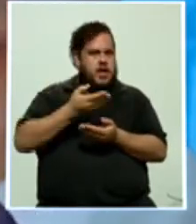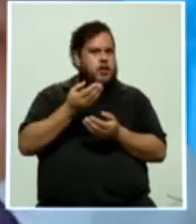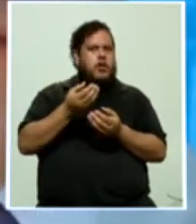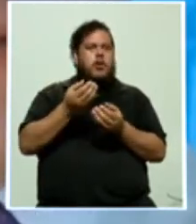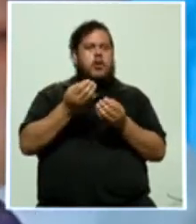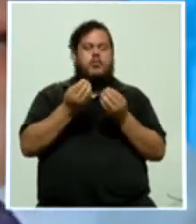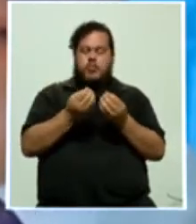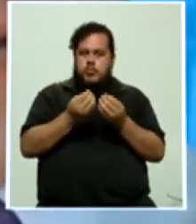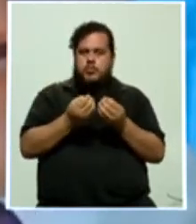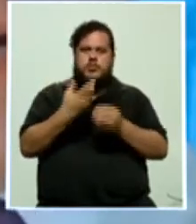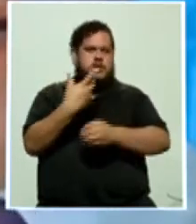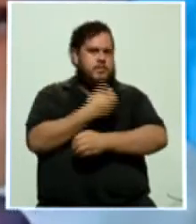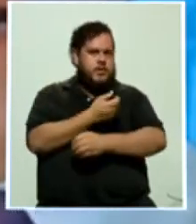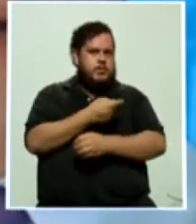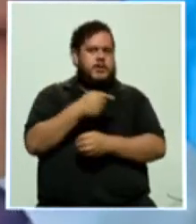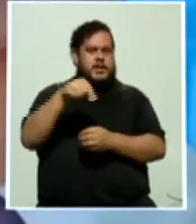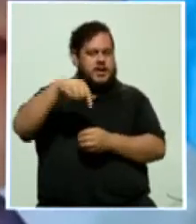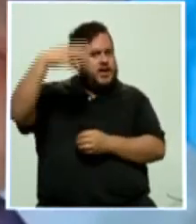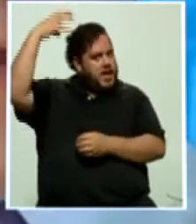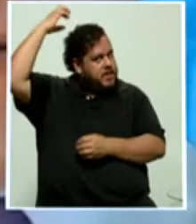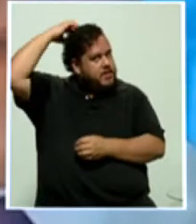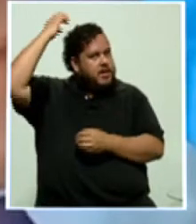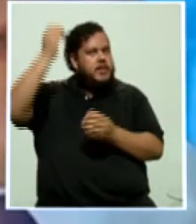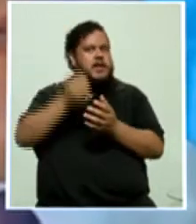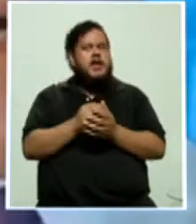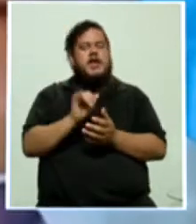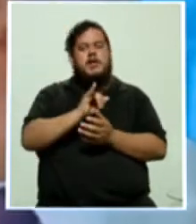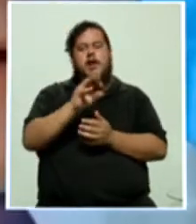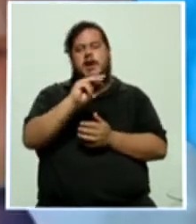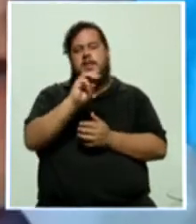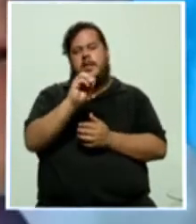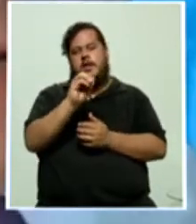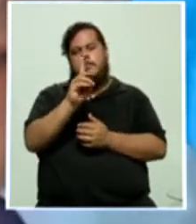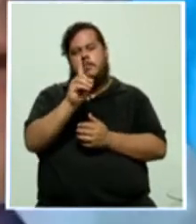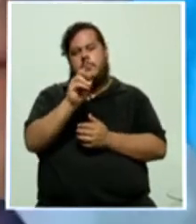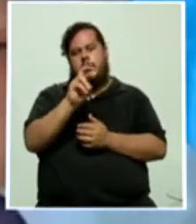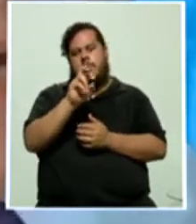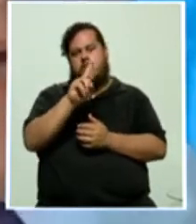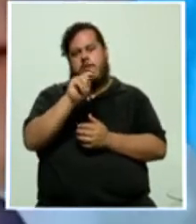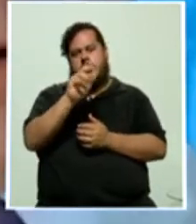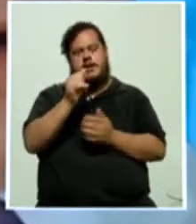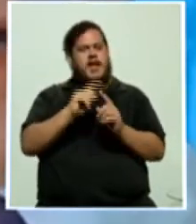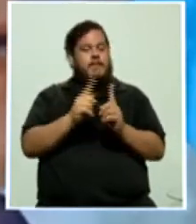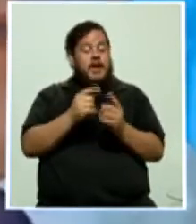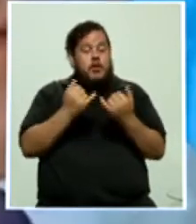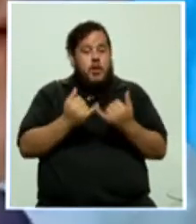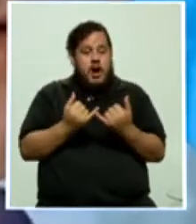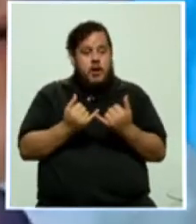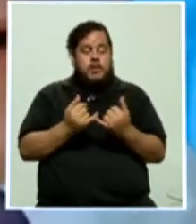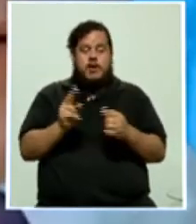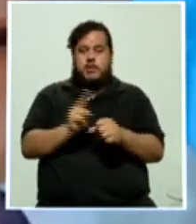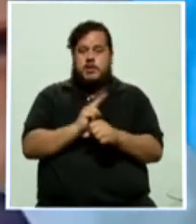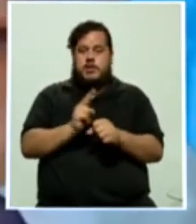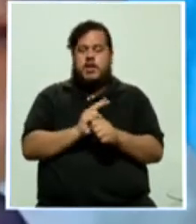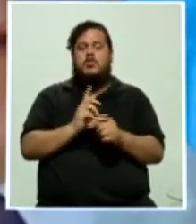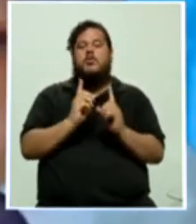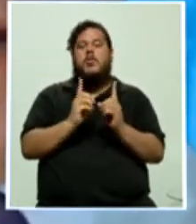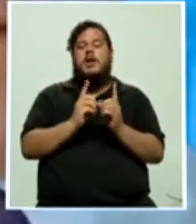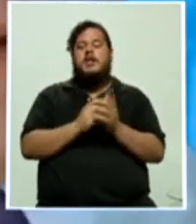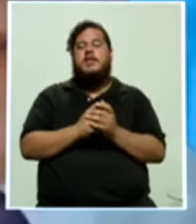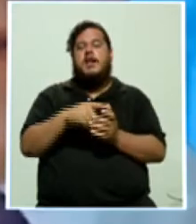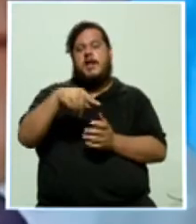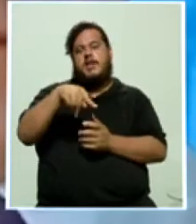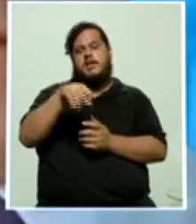de la vacuna Pfizer a Israel. La vacuna de Moderna también está llegando, pero por ahora la que se está aplicando en este momento es la vacuna